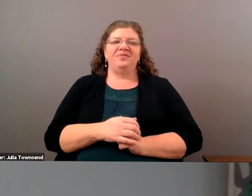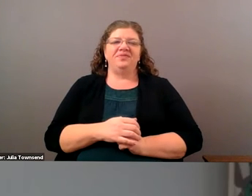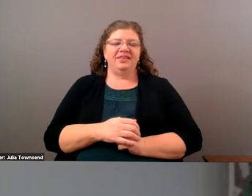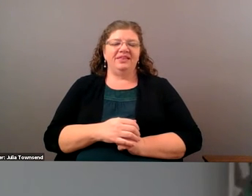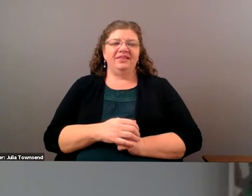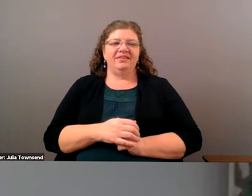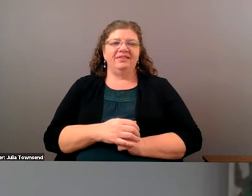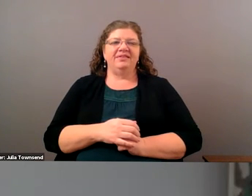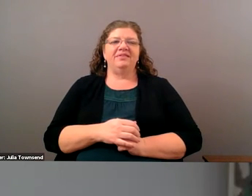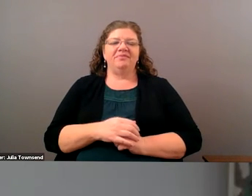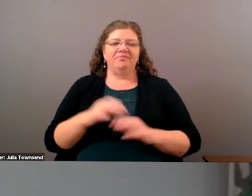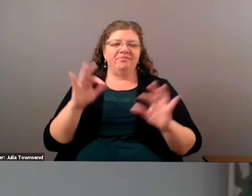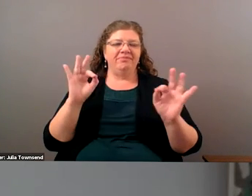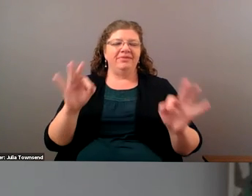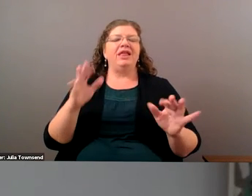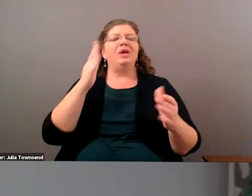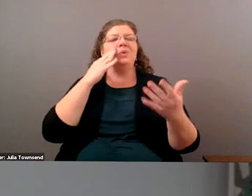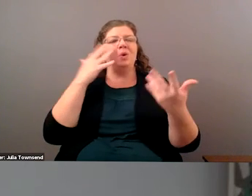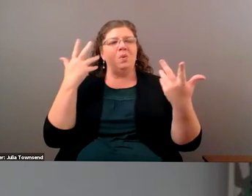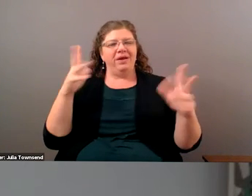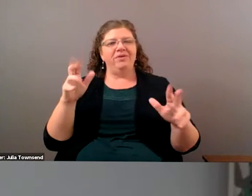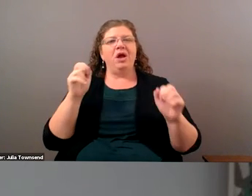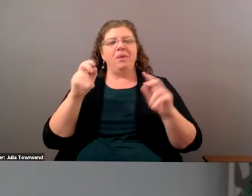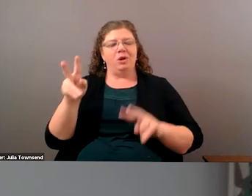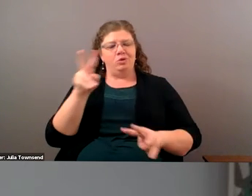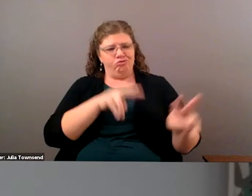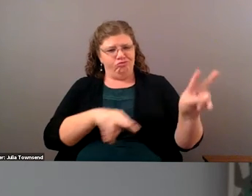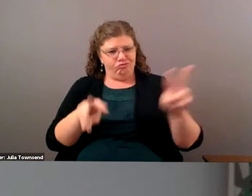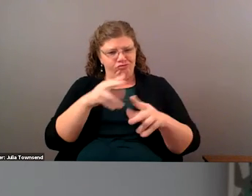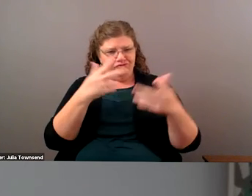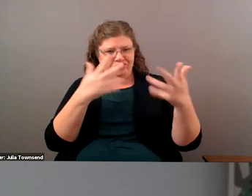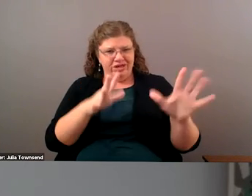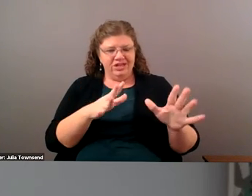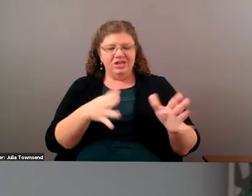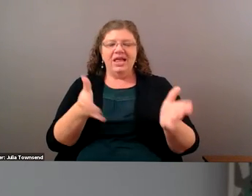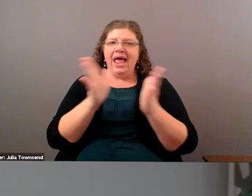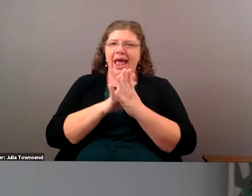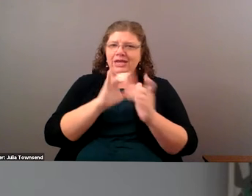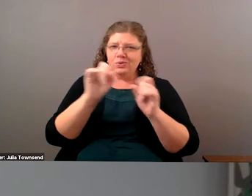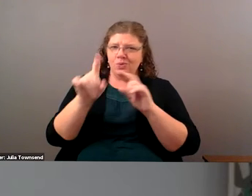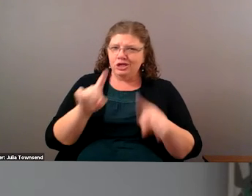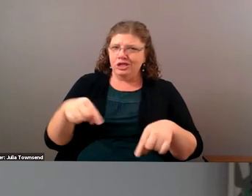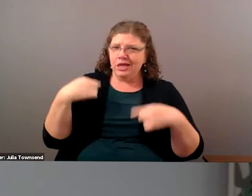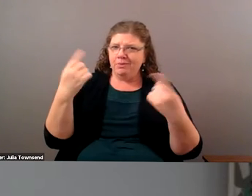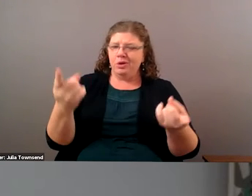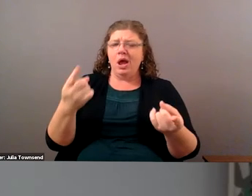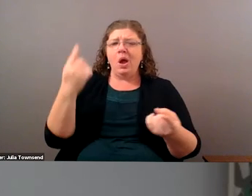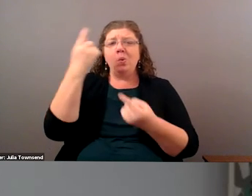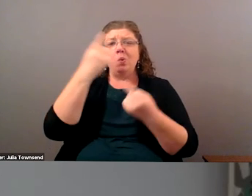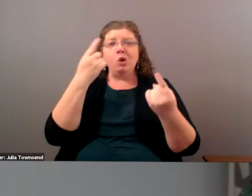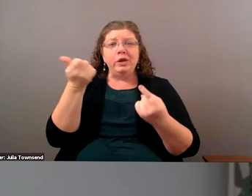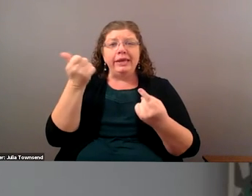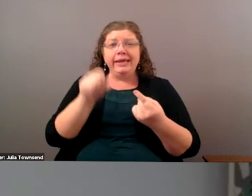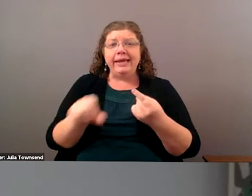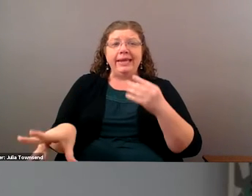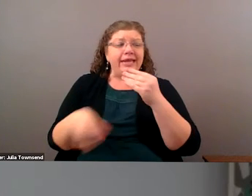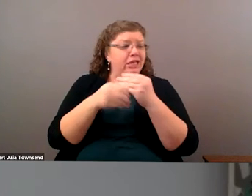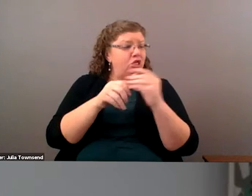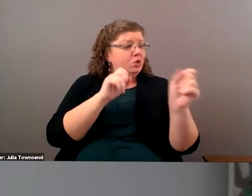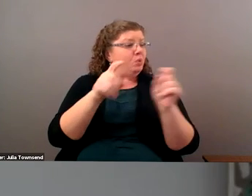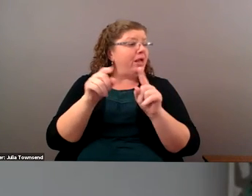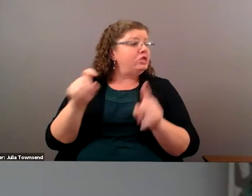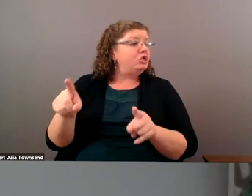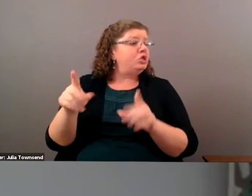Creo que ya tuvimos la oportunidad de repasarlo y también de que nos respondieran las preguntas. ¿Alguien tiene alguna pregunta o